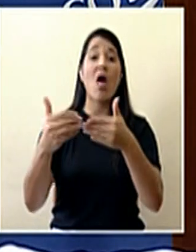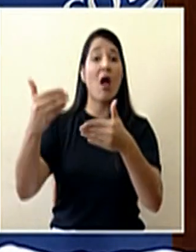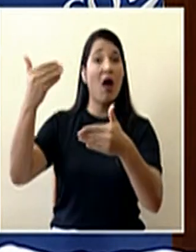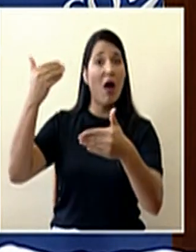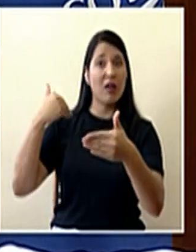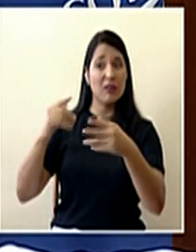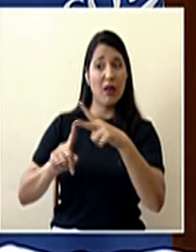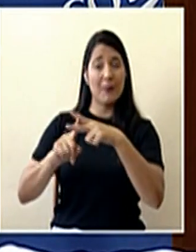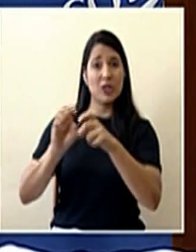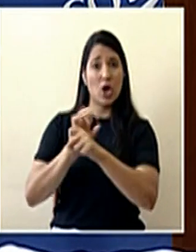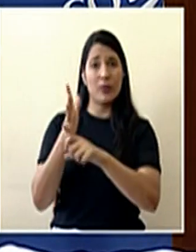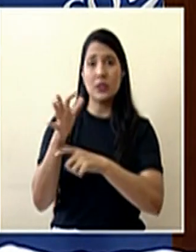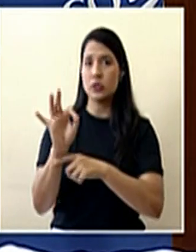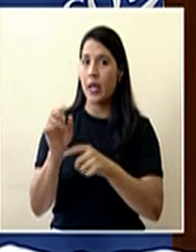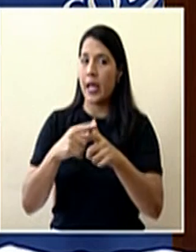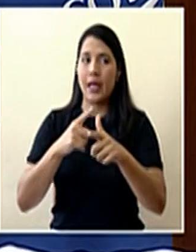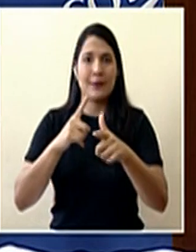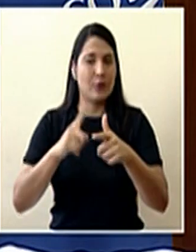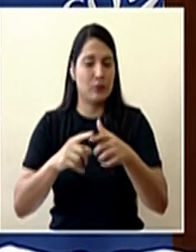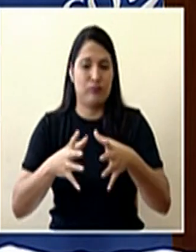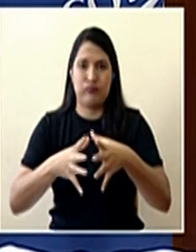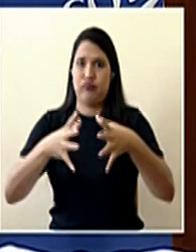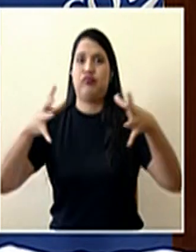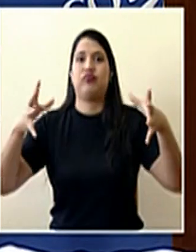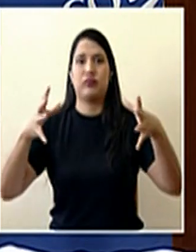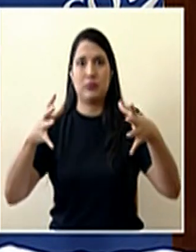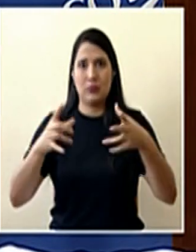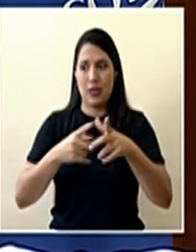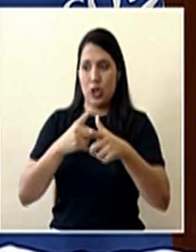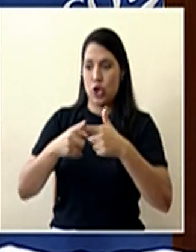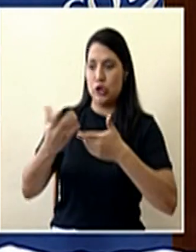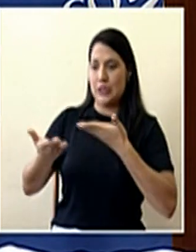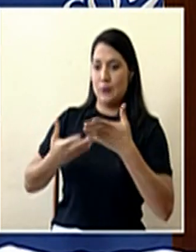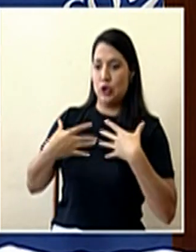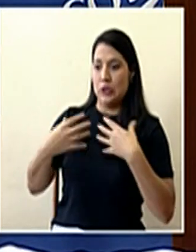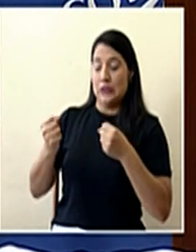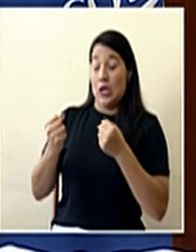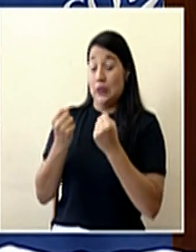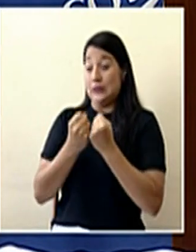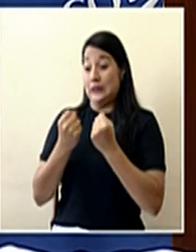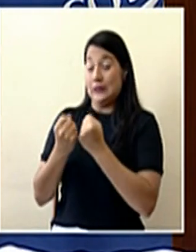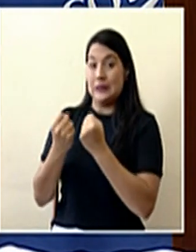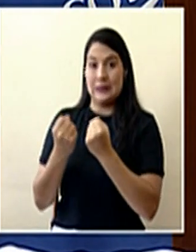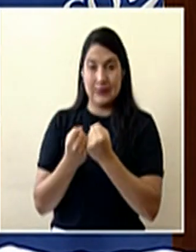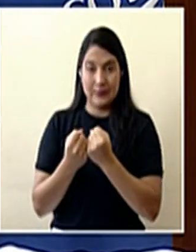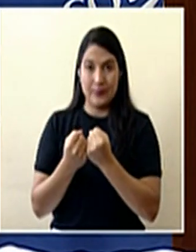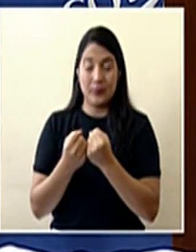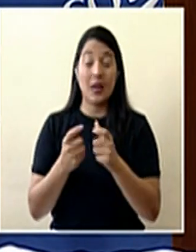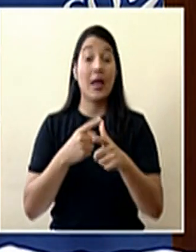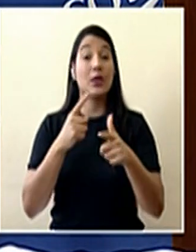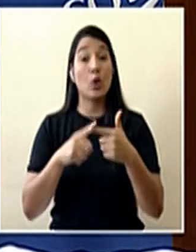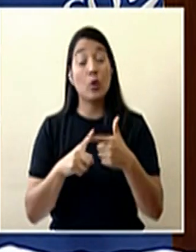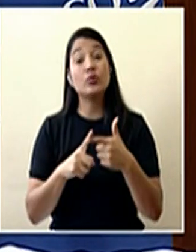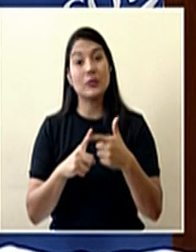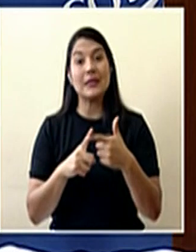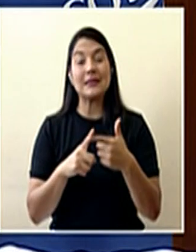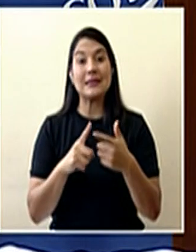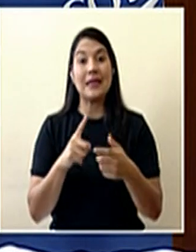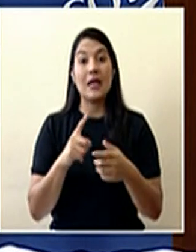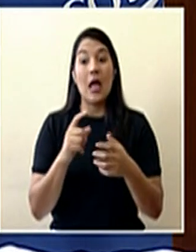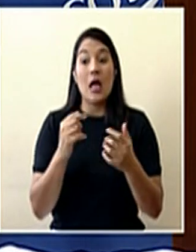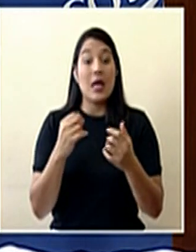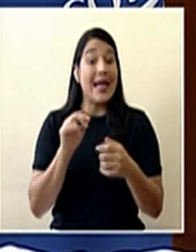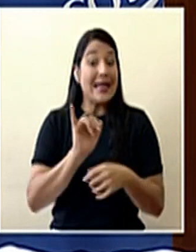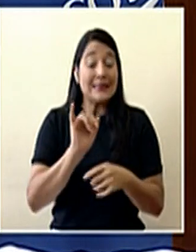esa explosión de casos y siempre va a haber la saturación de servicios que no queremos que ocurra, los servicios de salud. Así que es un escenario en donde estamos